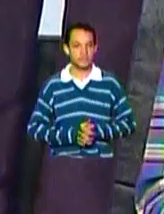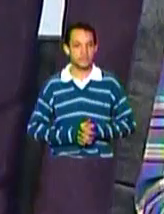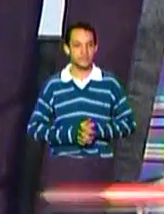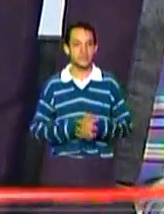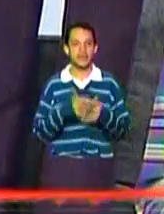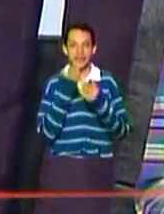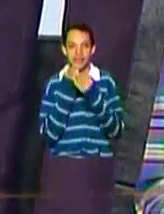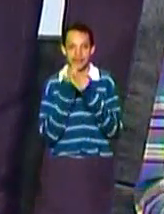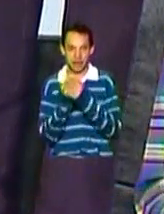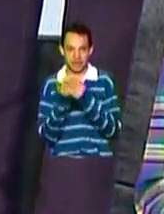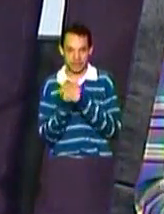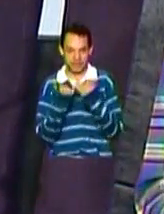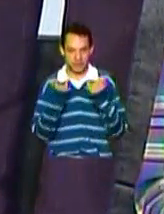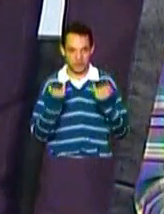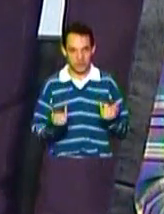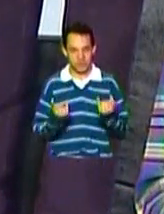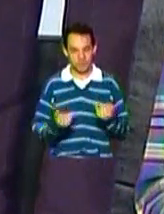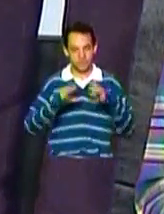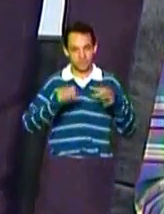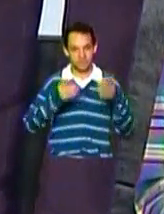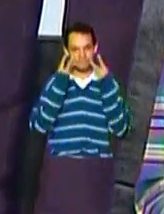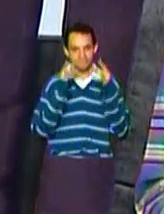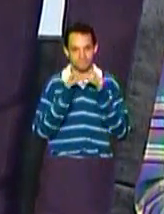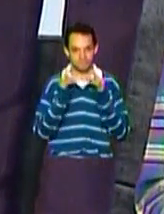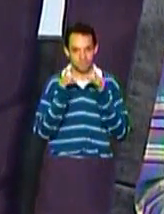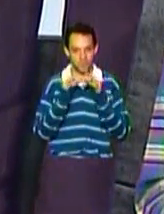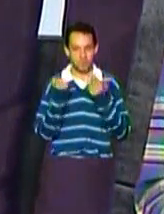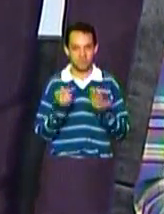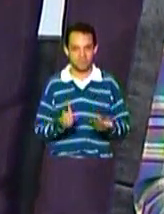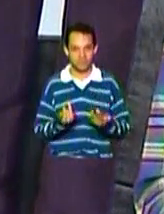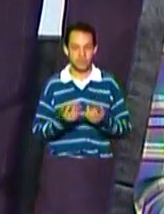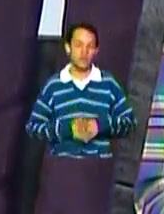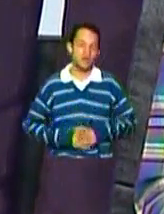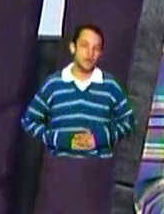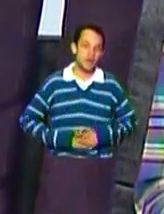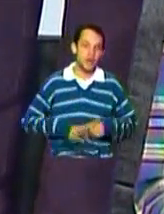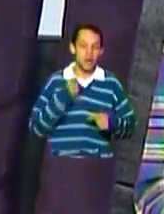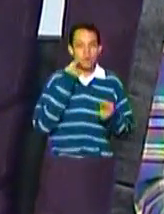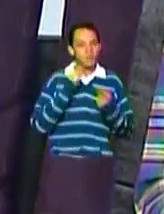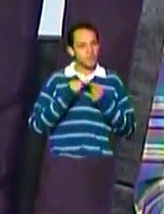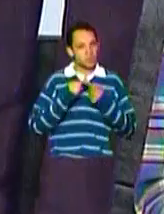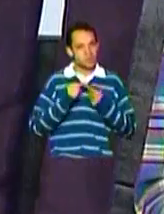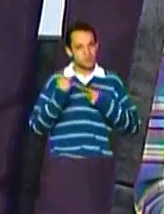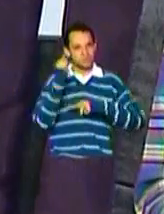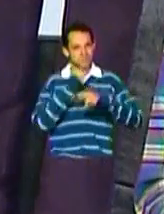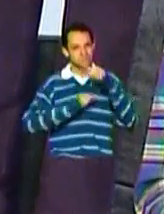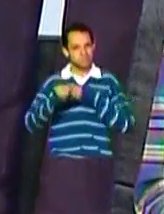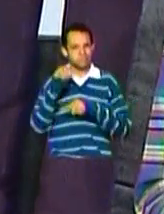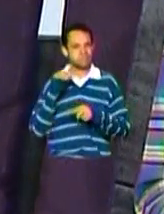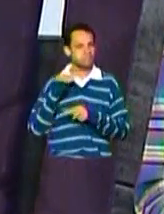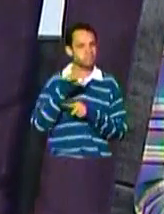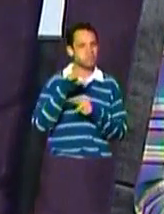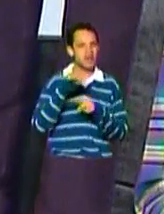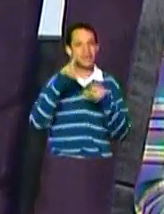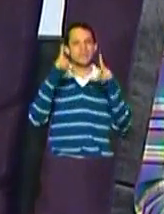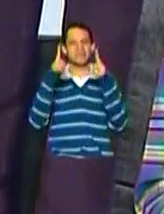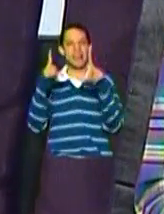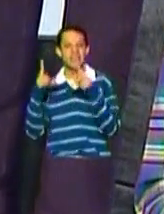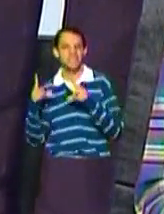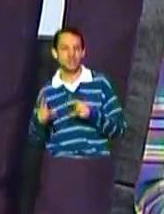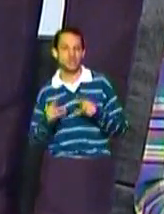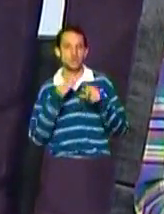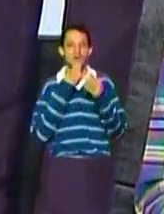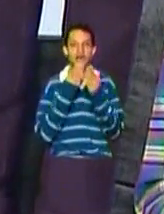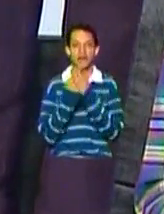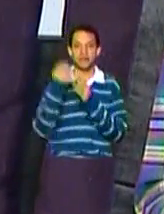Muchas gracias por estar nuevamente con nosotros en una nueva edición de Conexión Vital, un programa que llega a todos sus hogares gracias a la señal